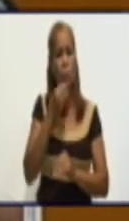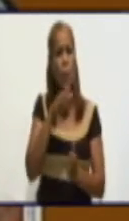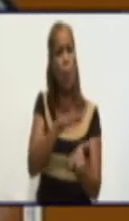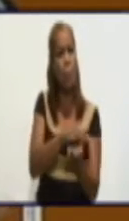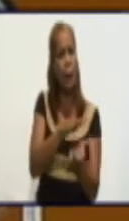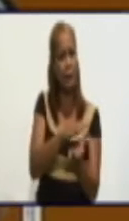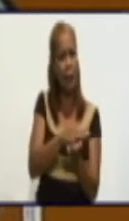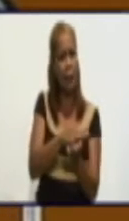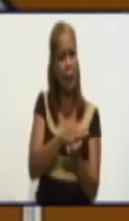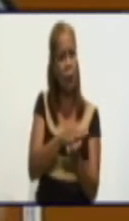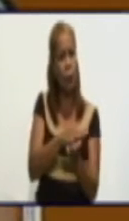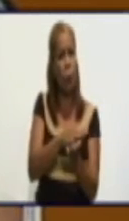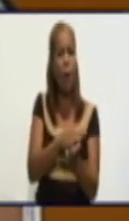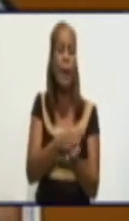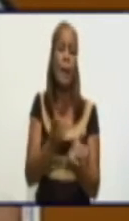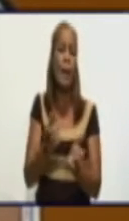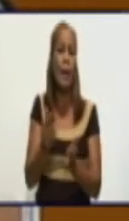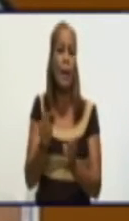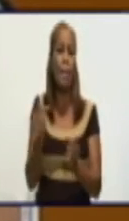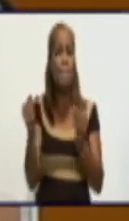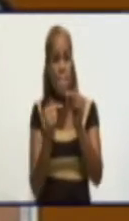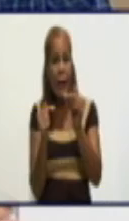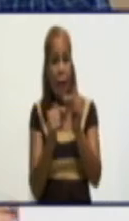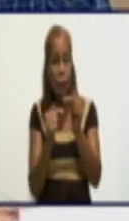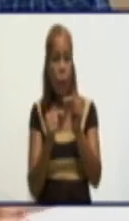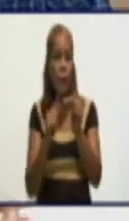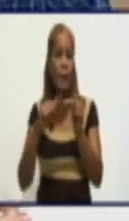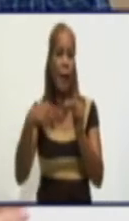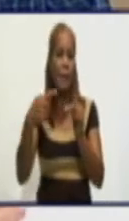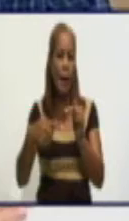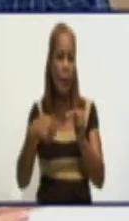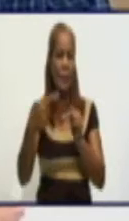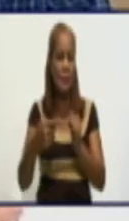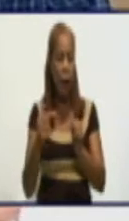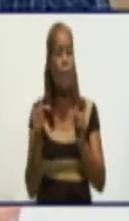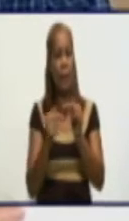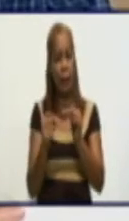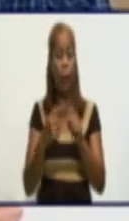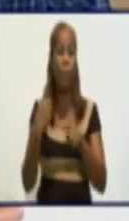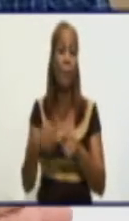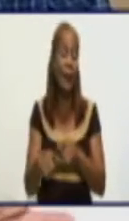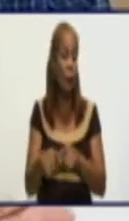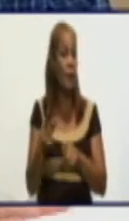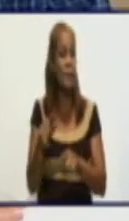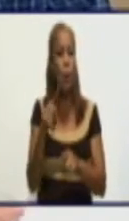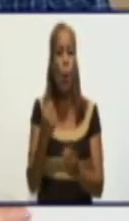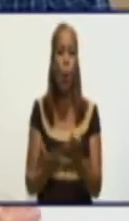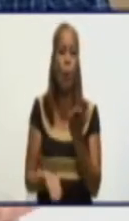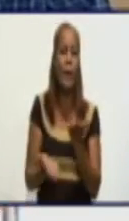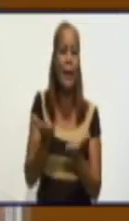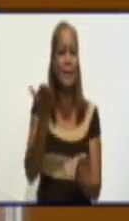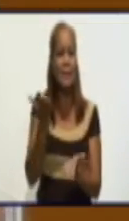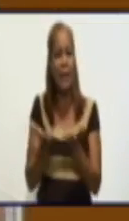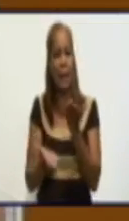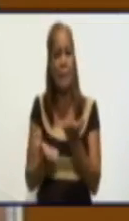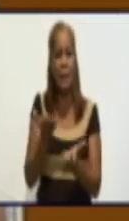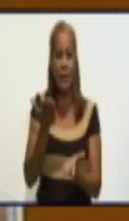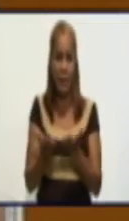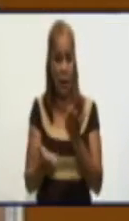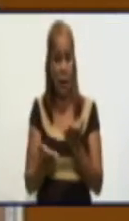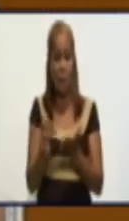y que a partir de cuatro o cinco días vamos a comenzar a disminuir al contrario es una inestabilidad y si vemos si podemos si